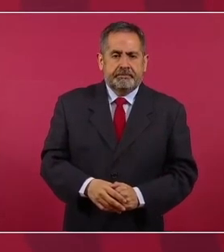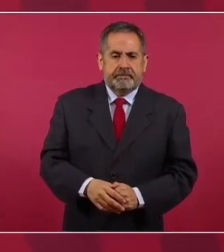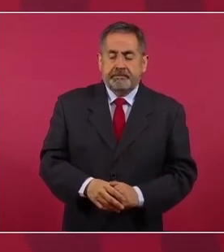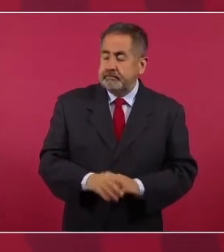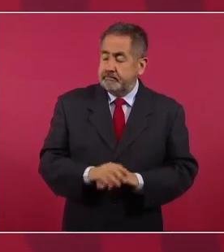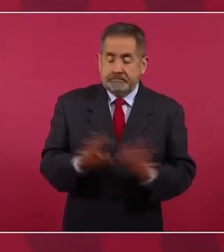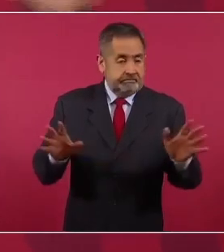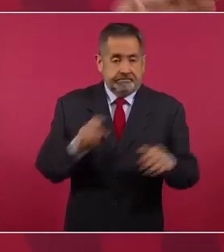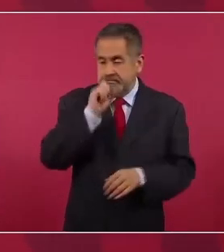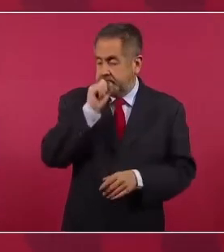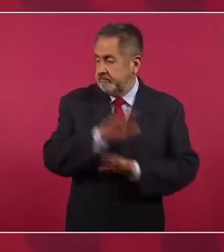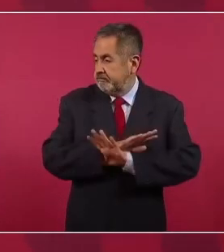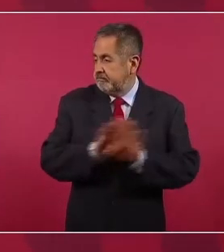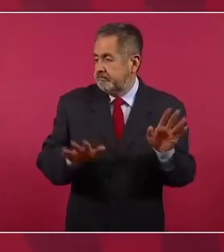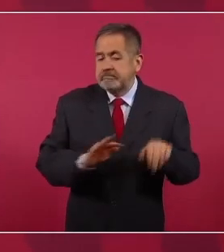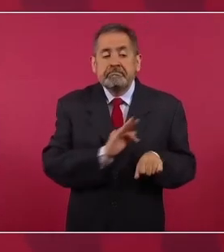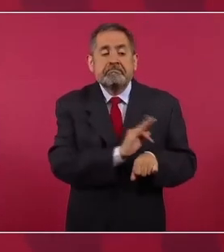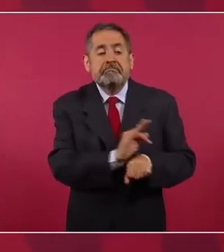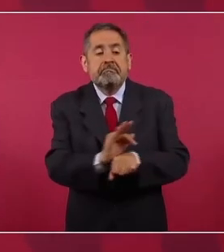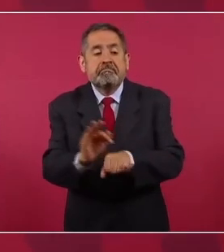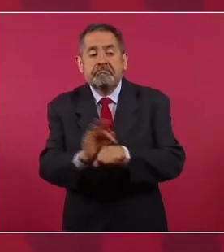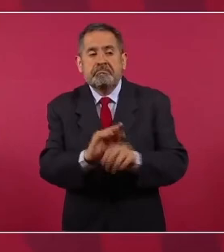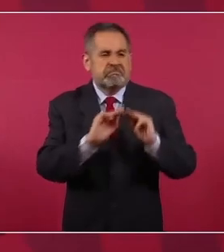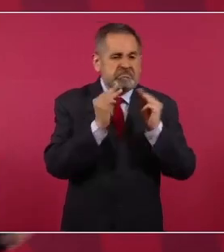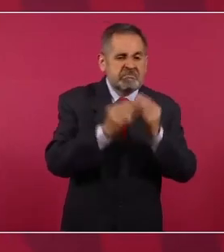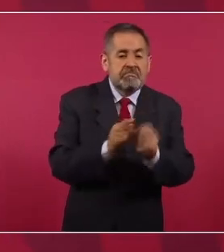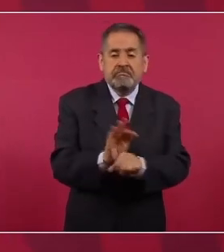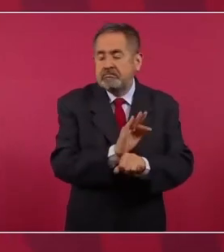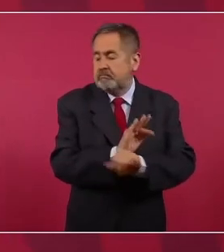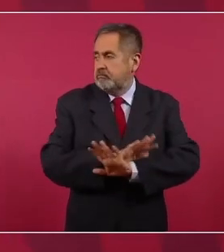Entonces, eso también se acabó.